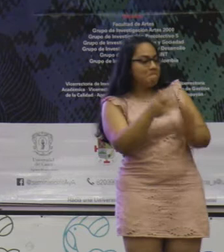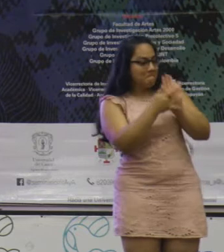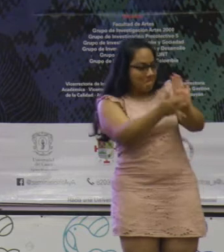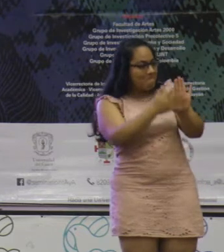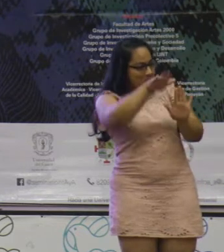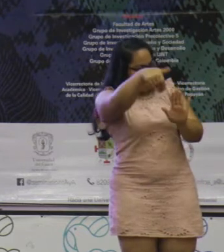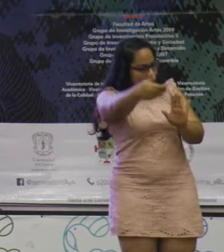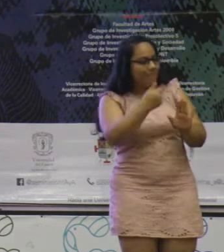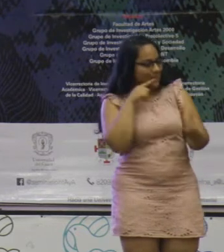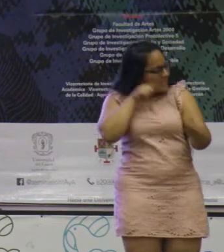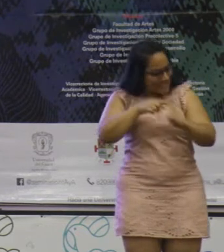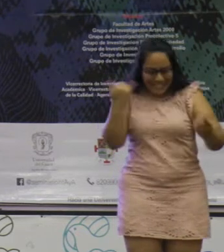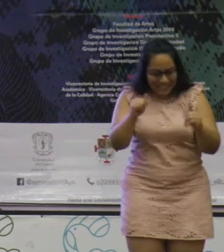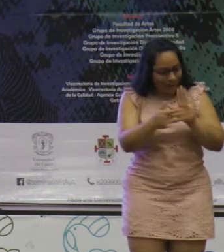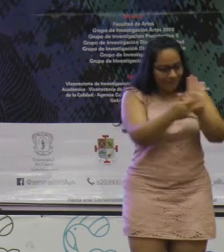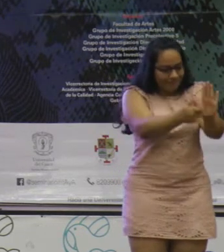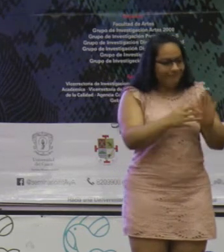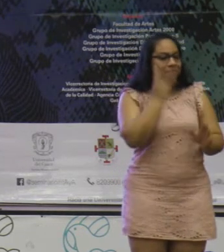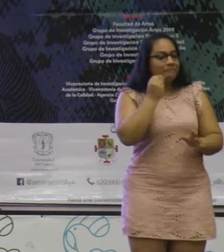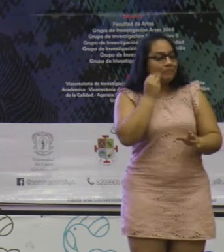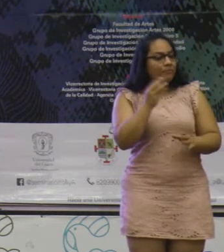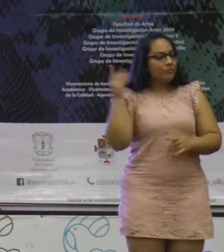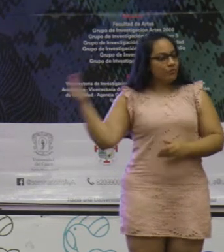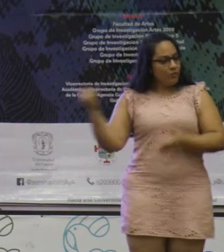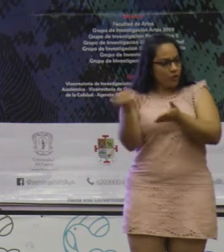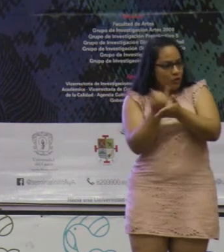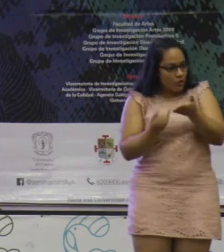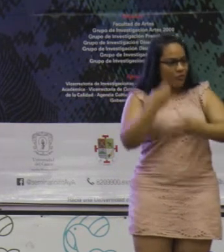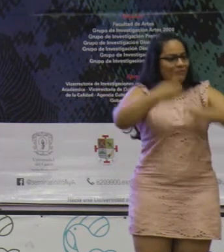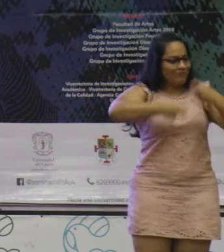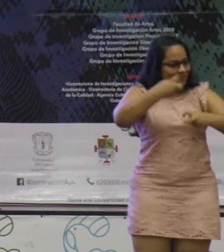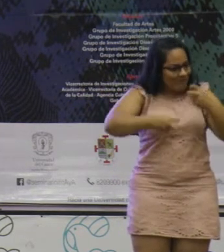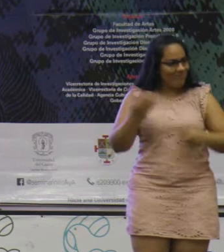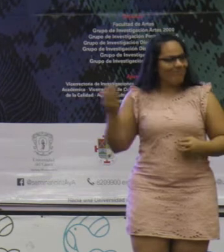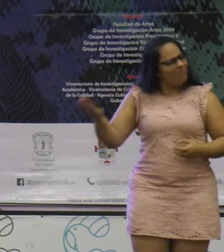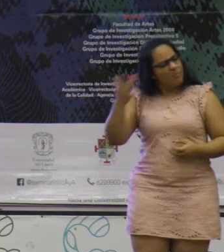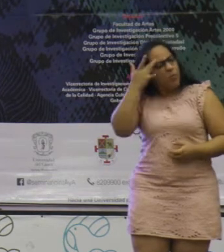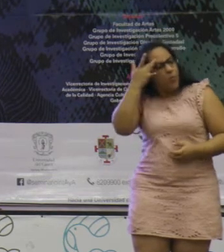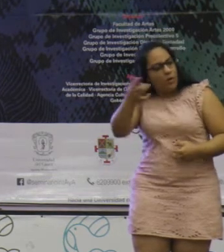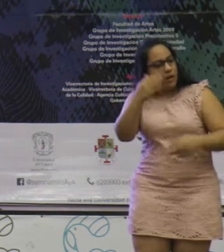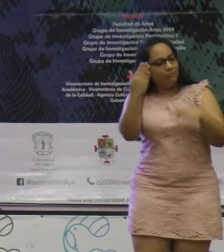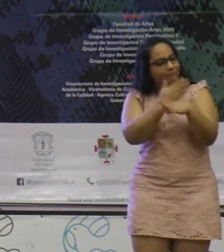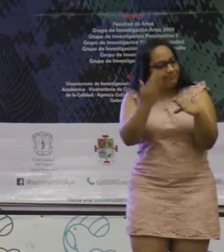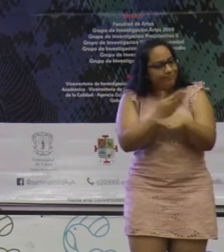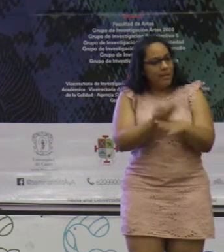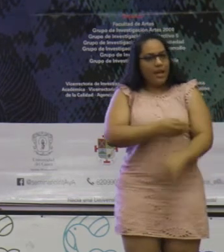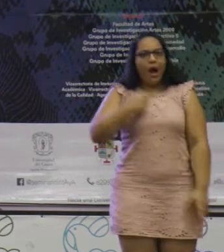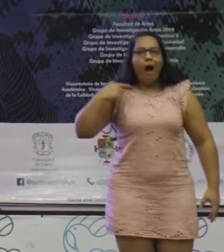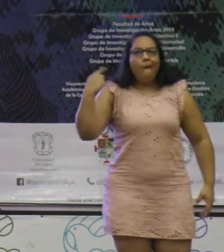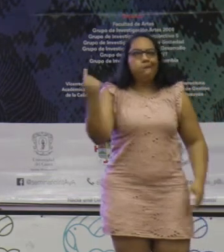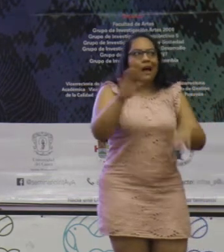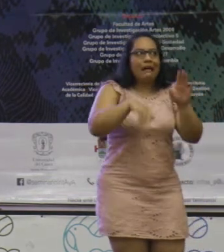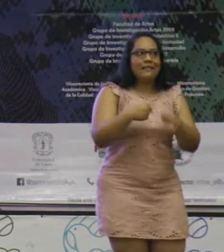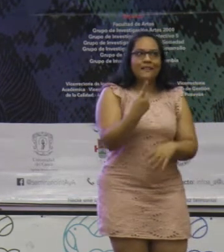ahora. Voy para allá. Estas dos ilustraciones para mí son problemáticas, básicamente porque son muy cercanas a lo que habitualmente no hago,